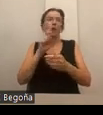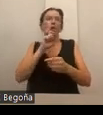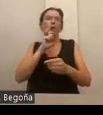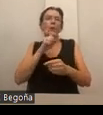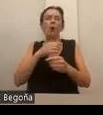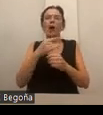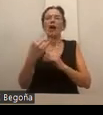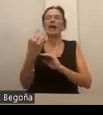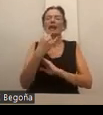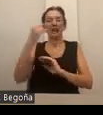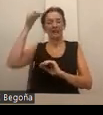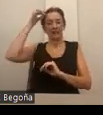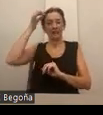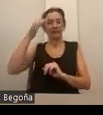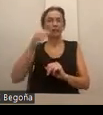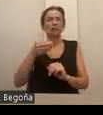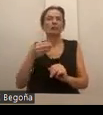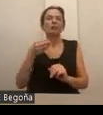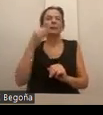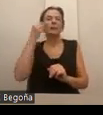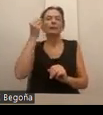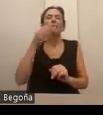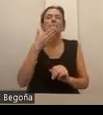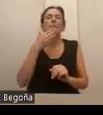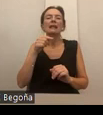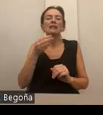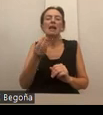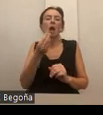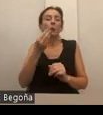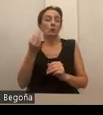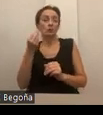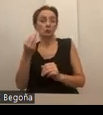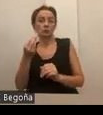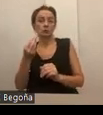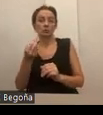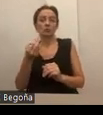cerebro y le haga creer que has comido más de la cuenta, pero que eso no genere calorías,